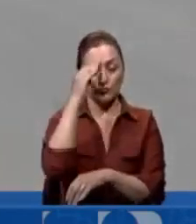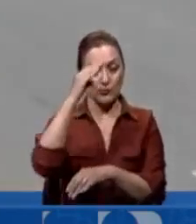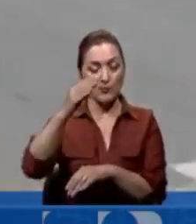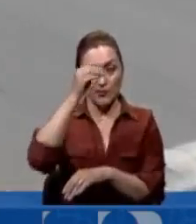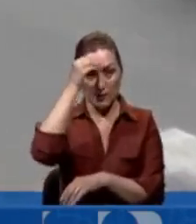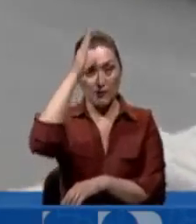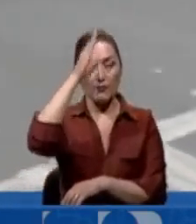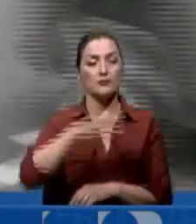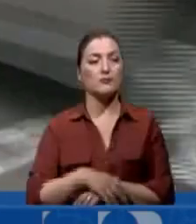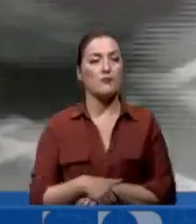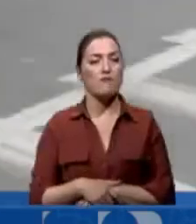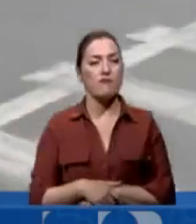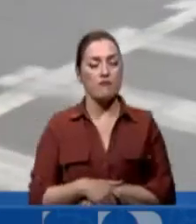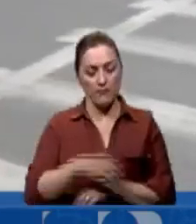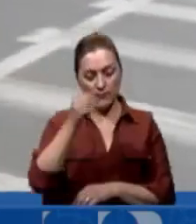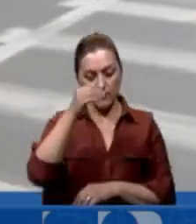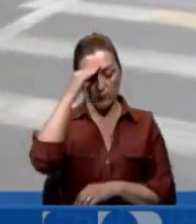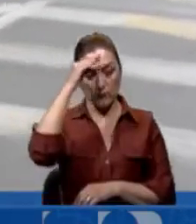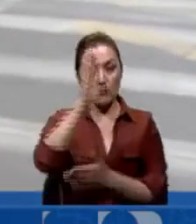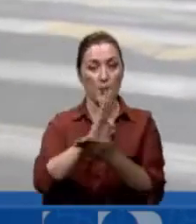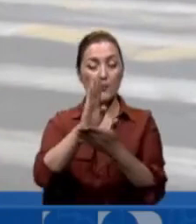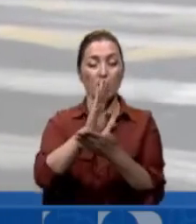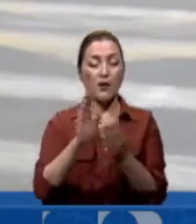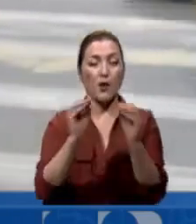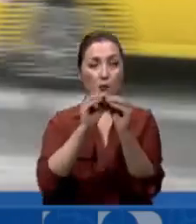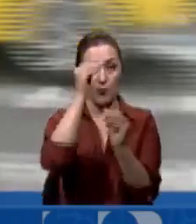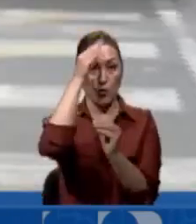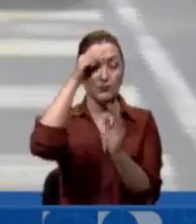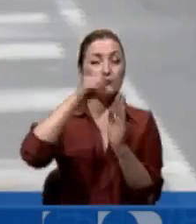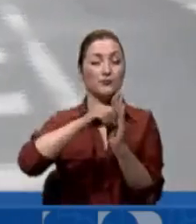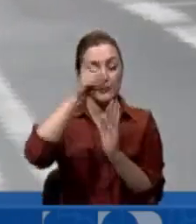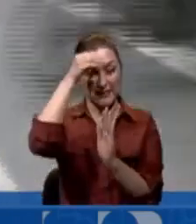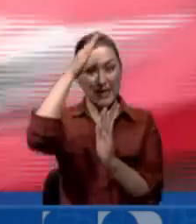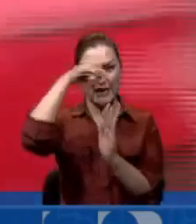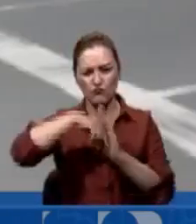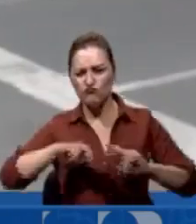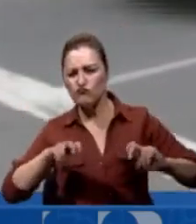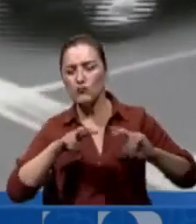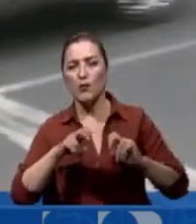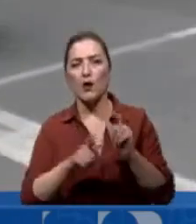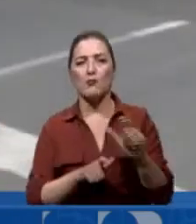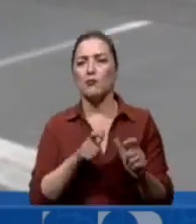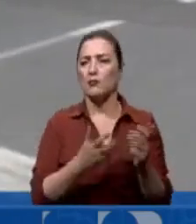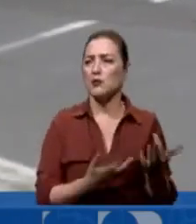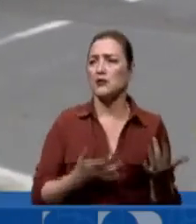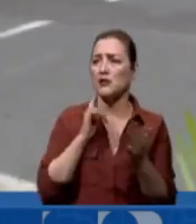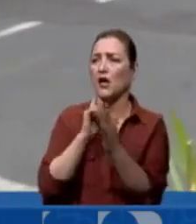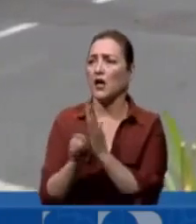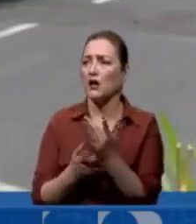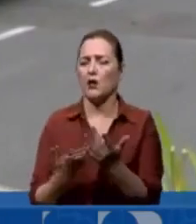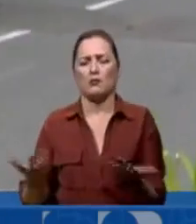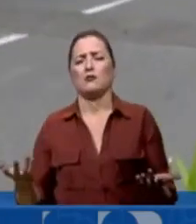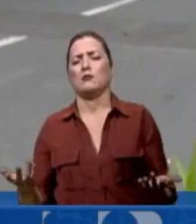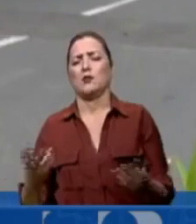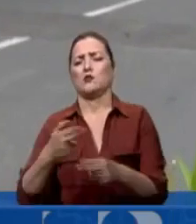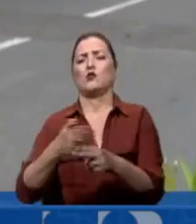de Inteligencia, porque ya solo con Policía de Barrio, más la Policía de Inteligencia, tienes que plegarse continuamente y no esperar que el ciudadano ponga la denuncia con el